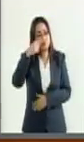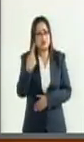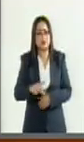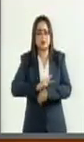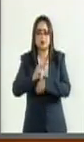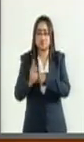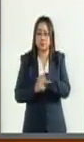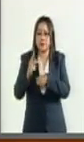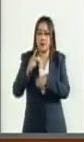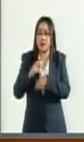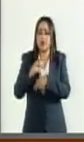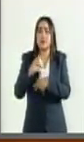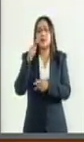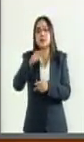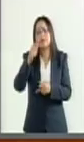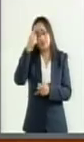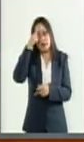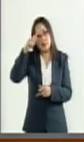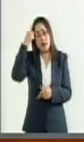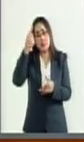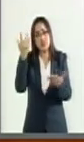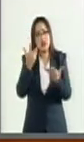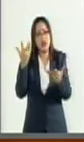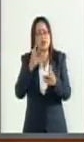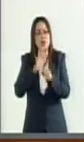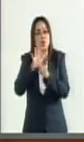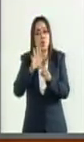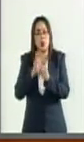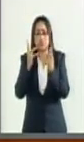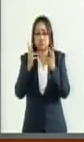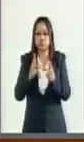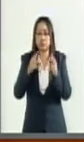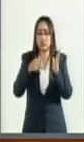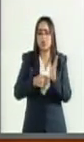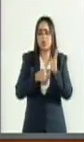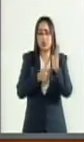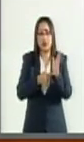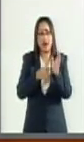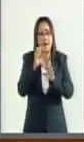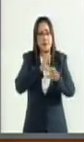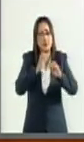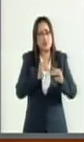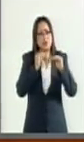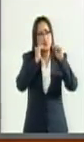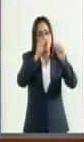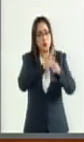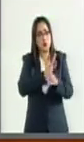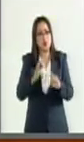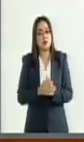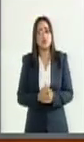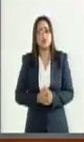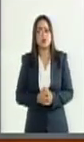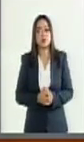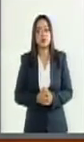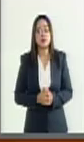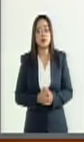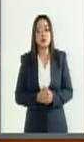así como medidas para facilitar la creación y escalamiento de empresas. En